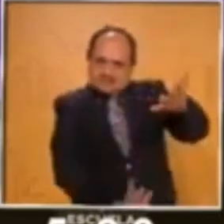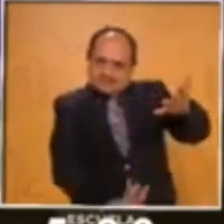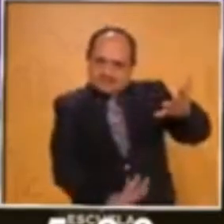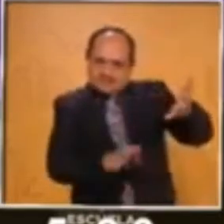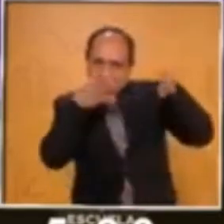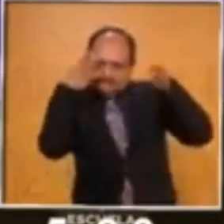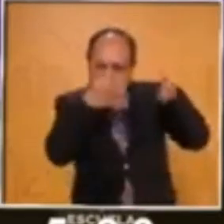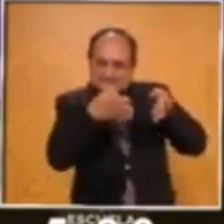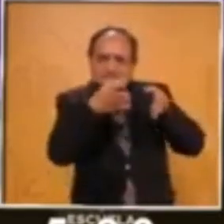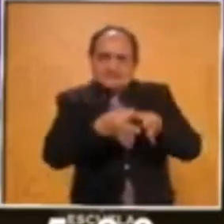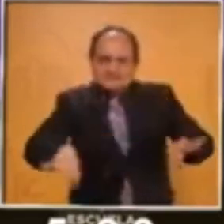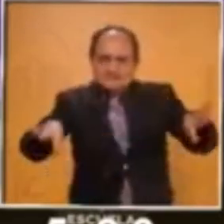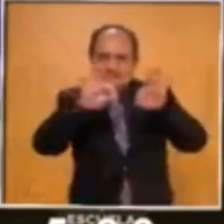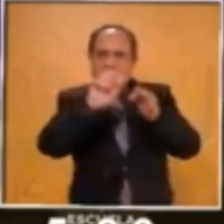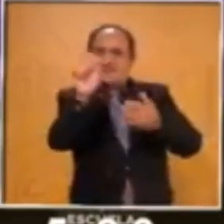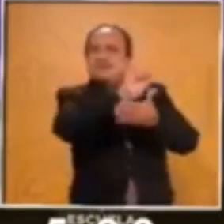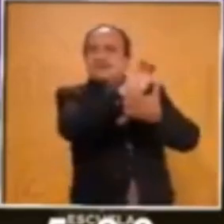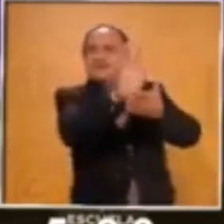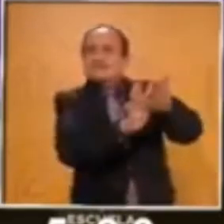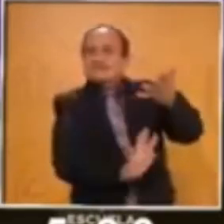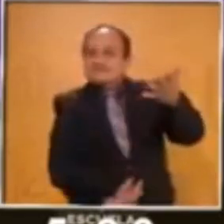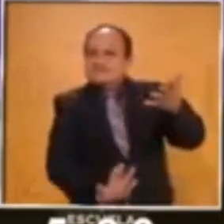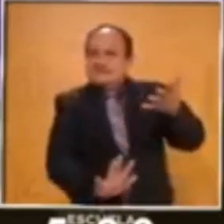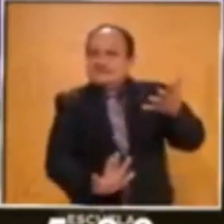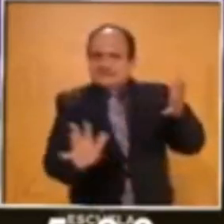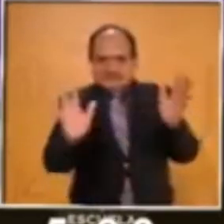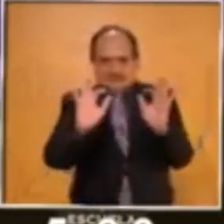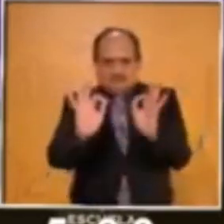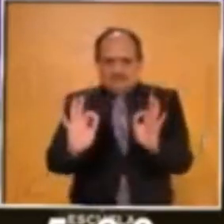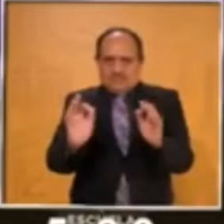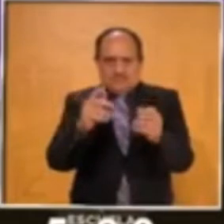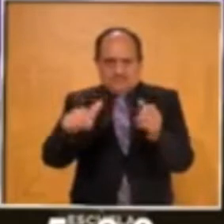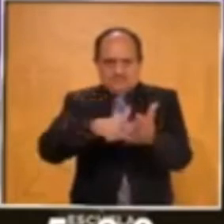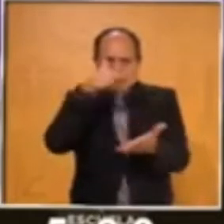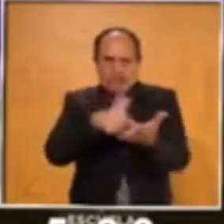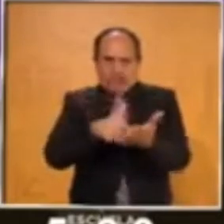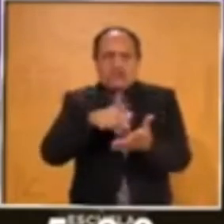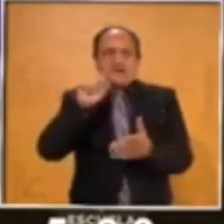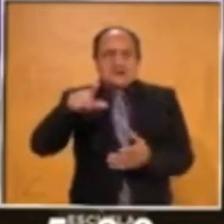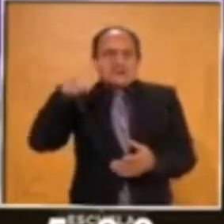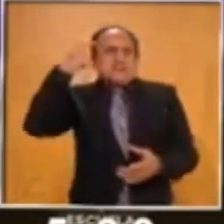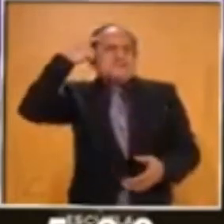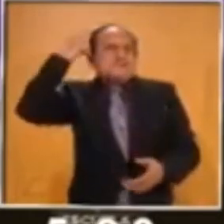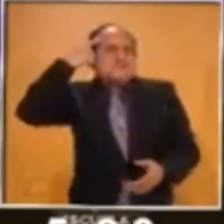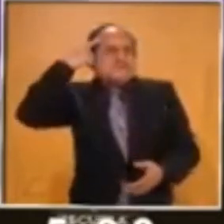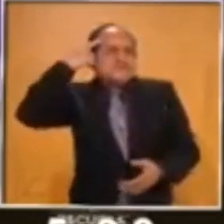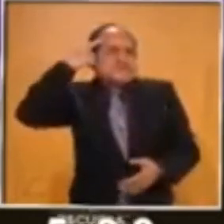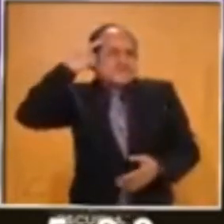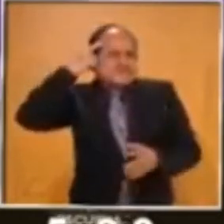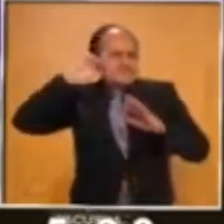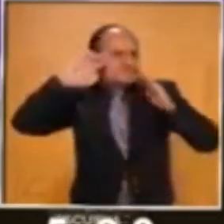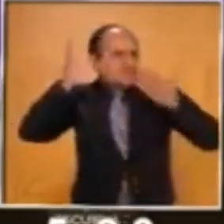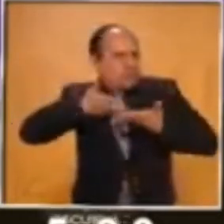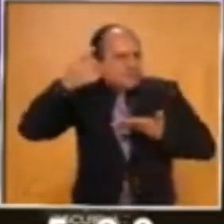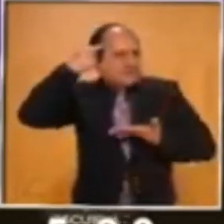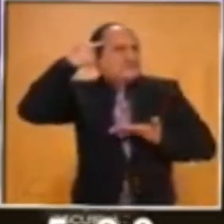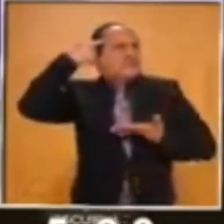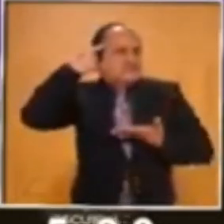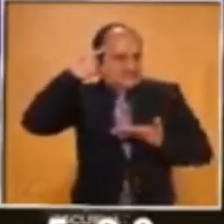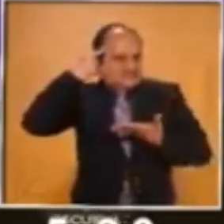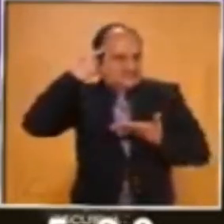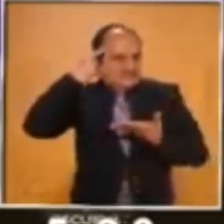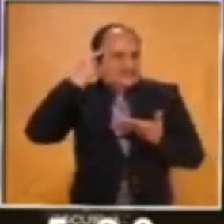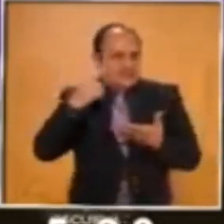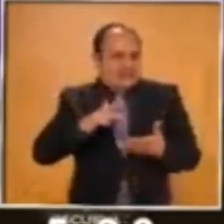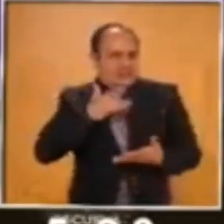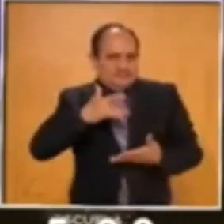Muy importante que la descripción sea física y psicológica. ¿A qué me refiero con psicológica? A cómo se va